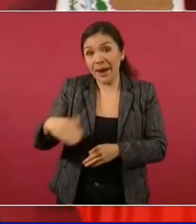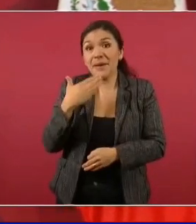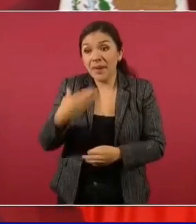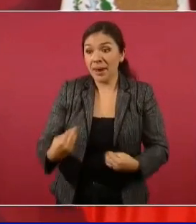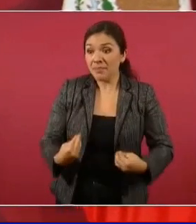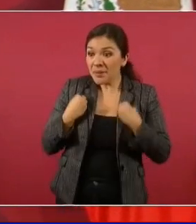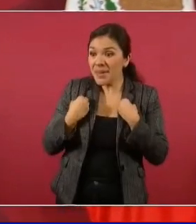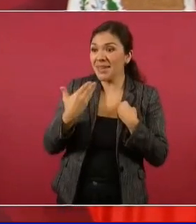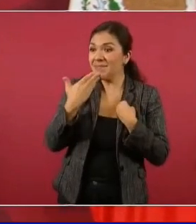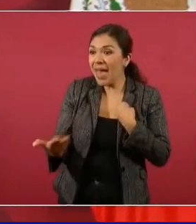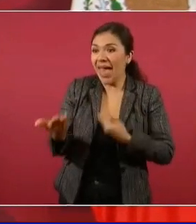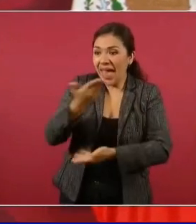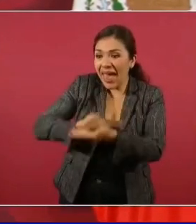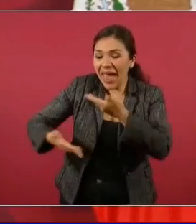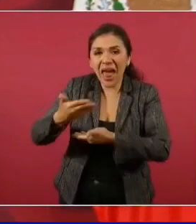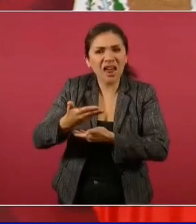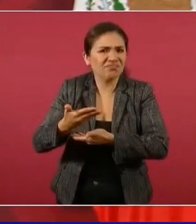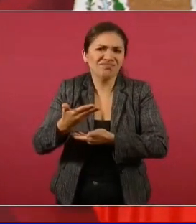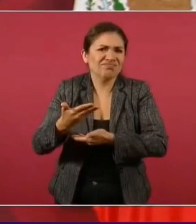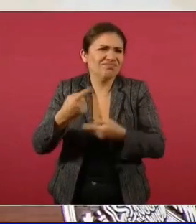bienestar.